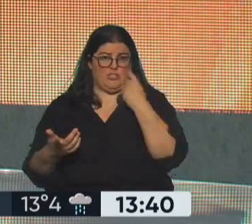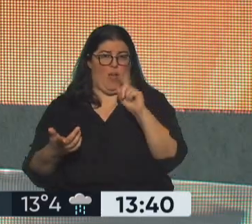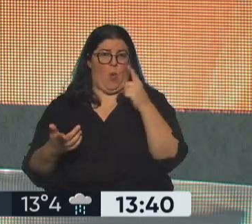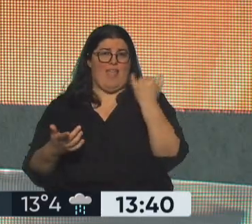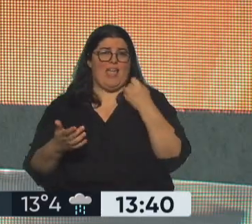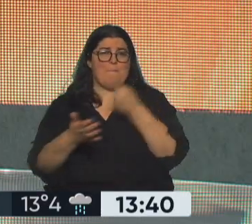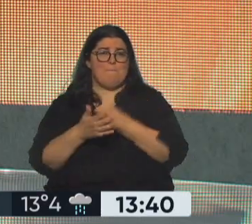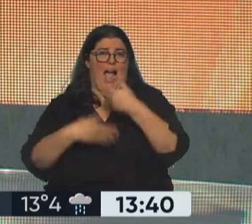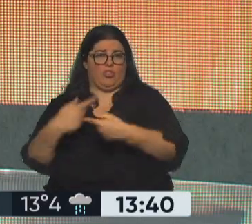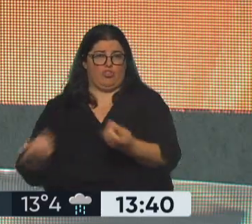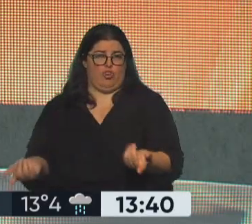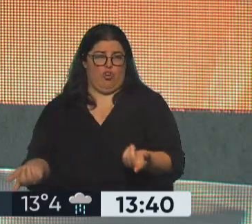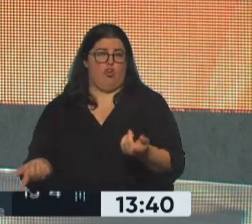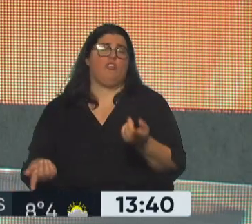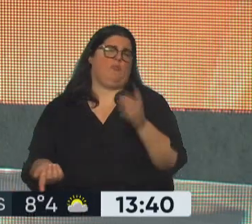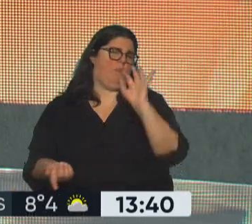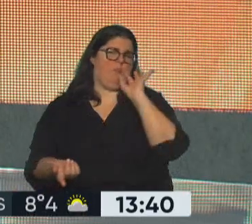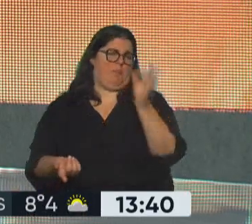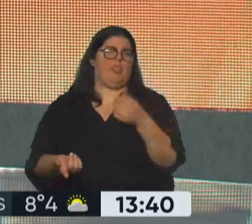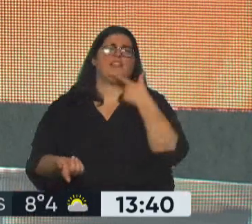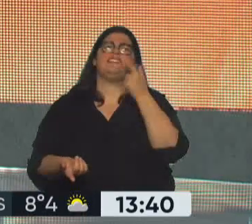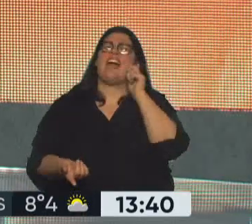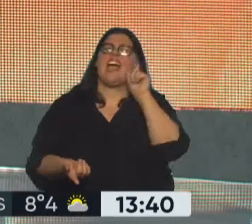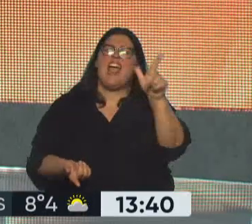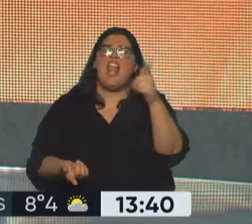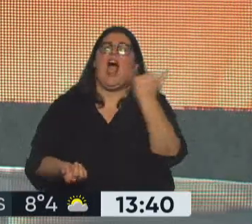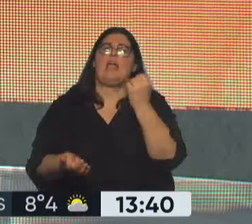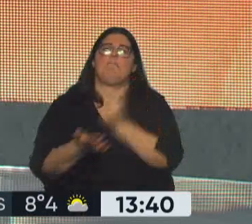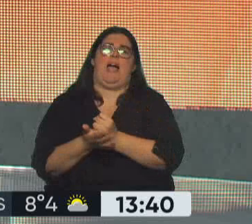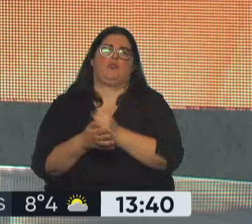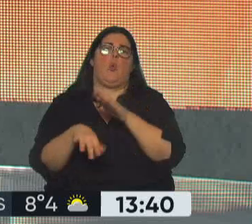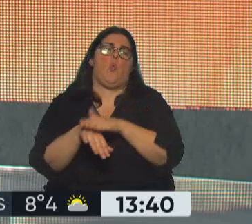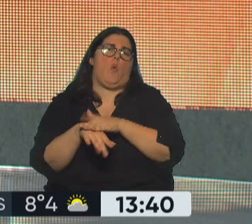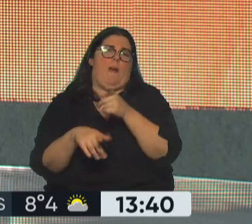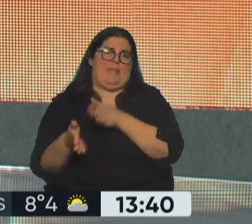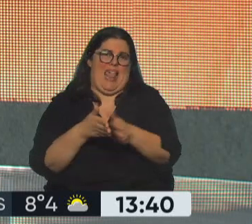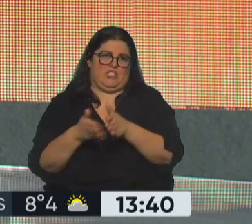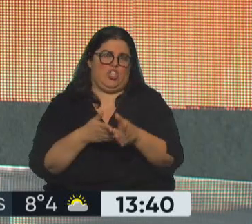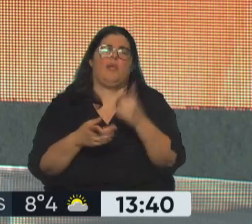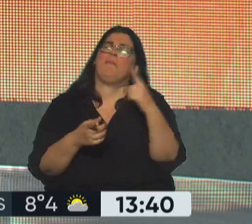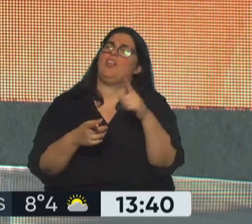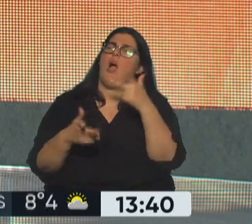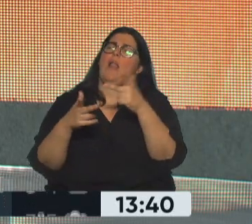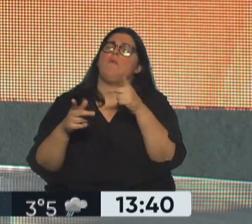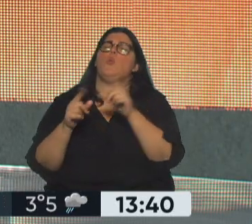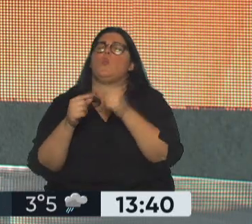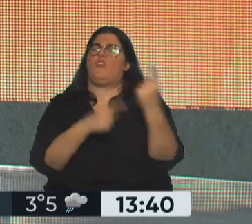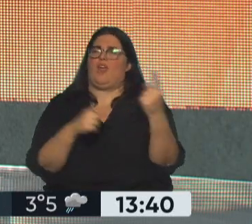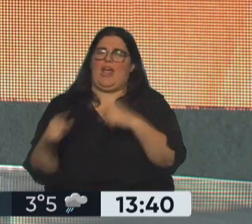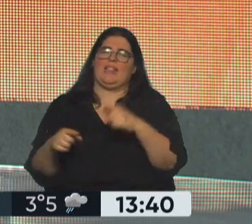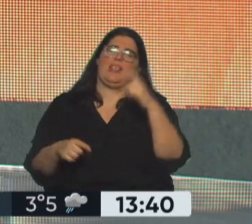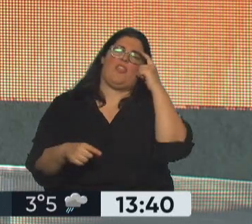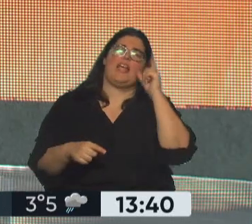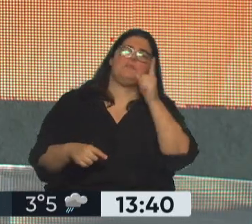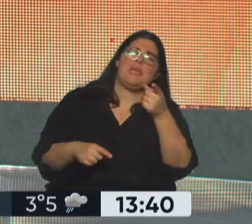conflictos en el Sahel tienen un impacto en el aumento, digamos, de las migraciones, pero estamos hablando de todas formas de números muy distintos, ¿no? De entre 10.000 y 15.000 migrantes frente a